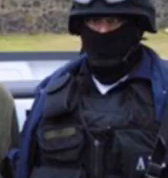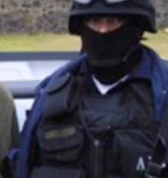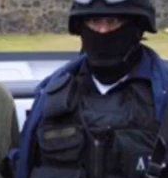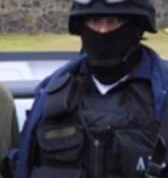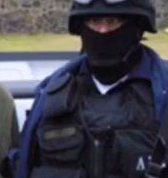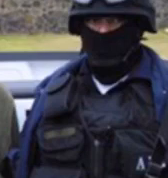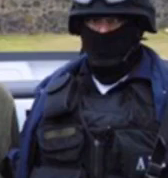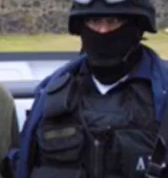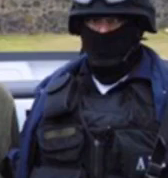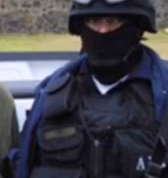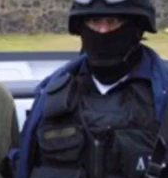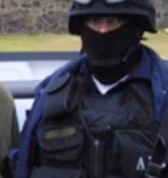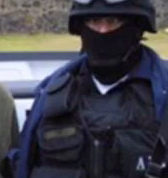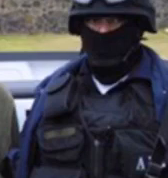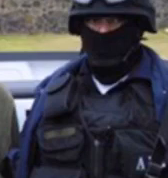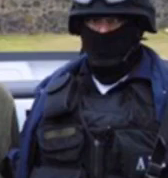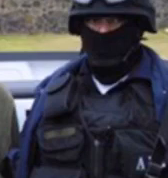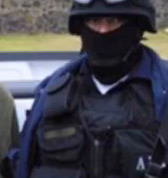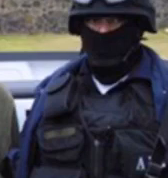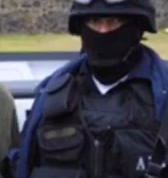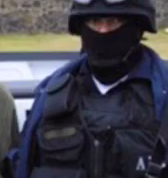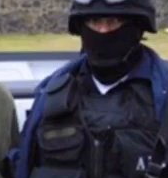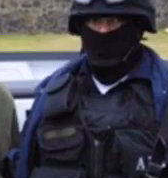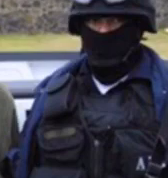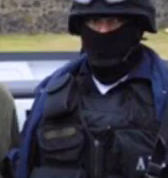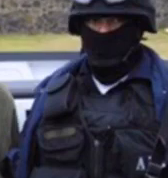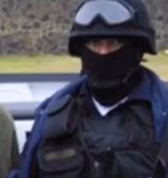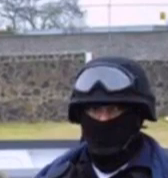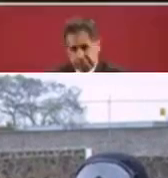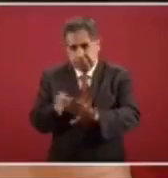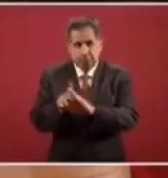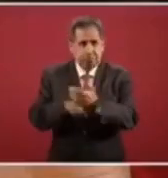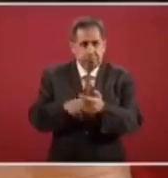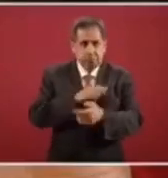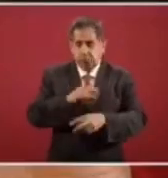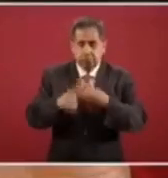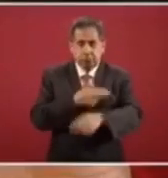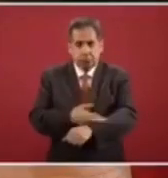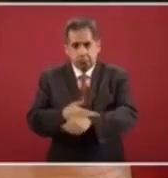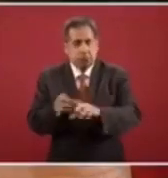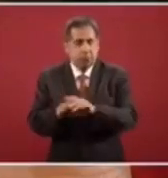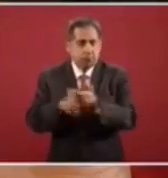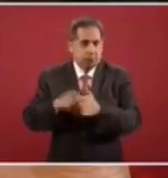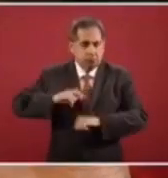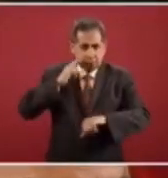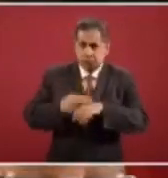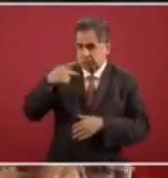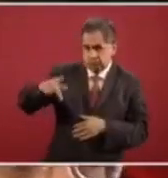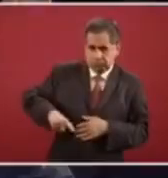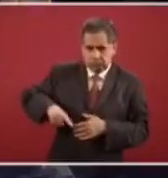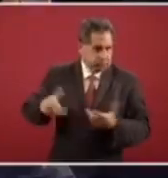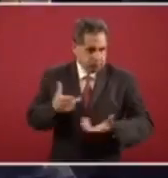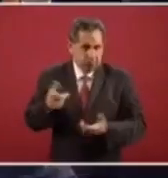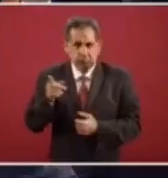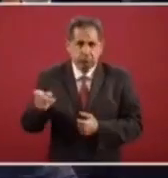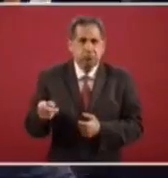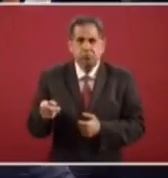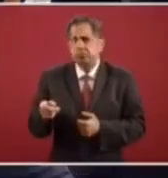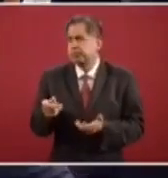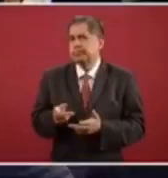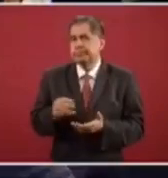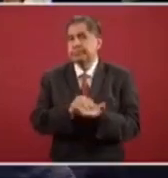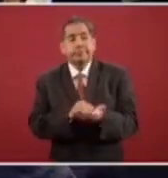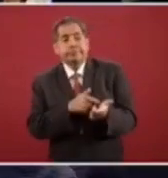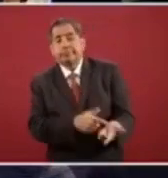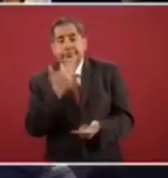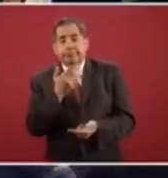Vallarta, los mismísimos criterios. ¿Tomaría usted alguna acción al respecto para poder, en lo que corresponde al gobierno y sus facultades, que no se